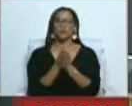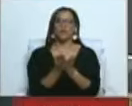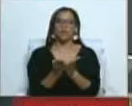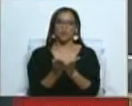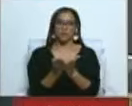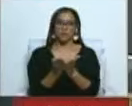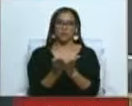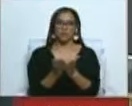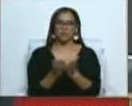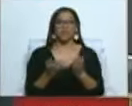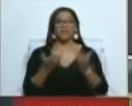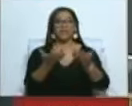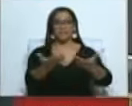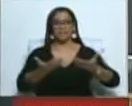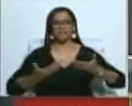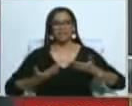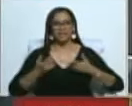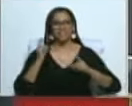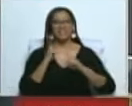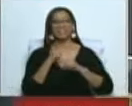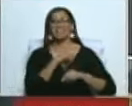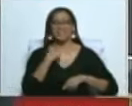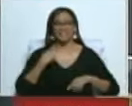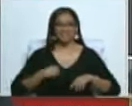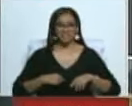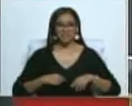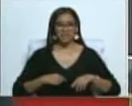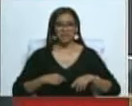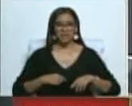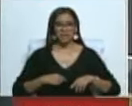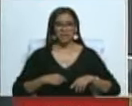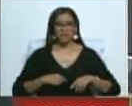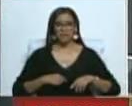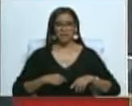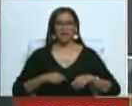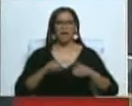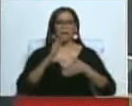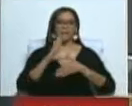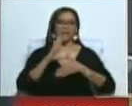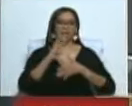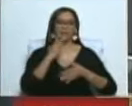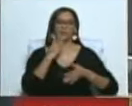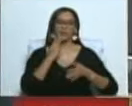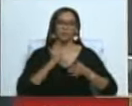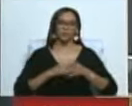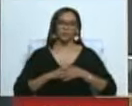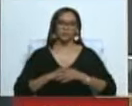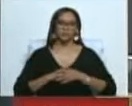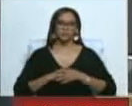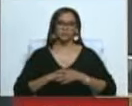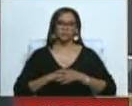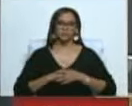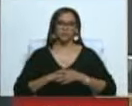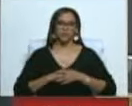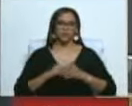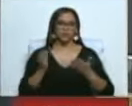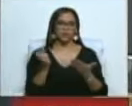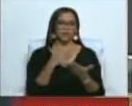que llegue desde la China a América, por ejemplo. Una